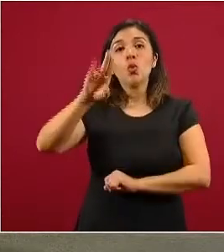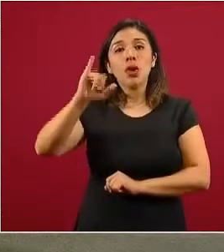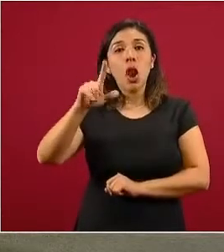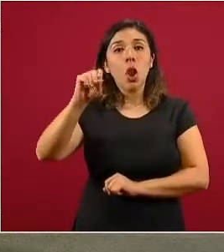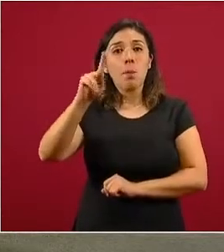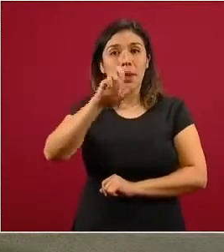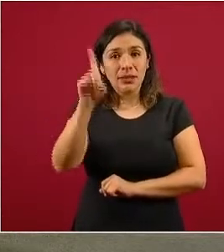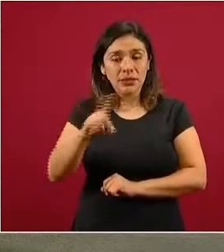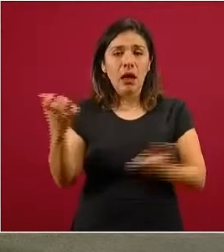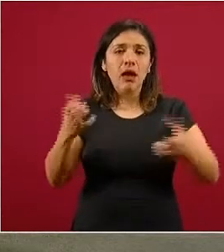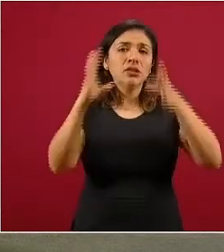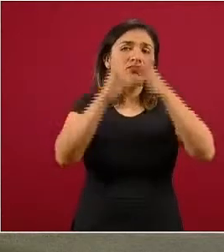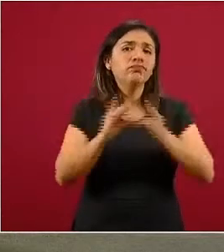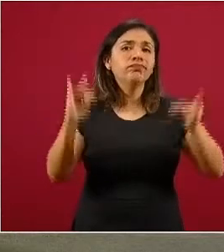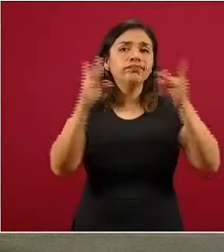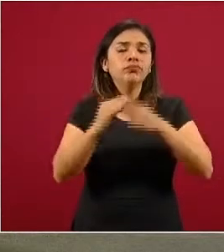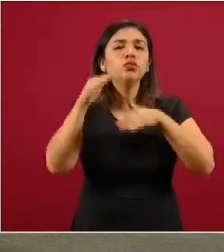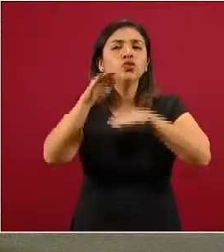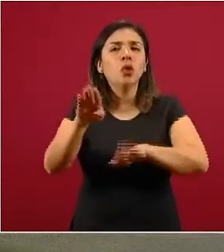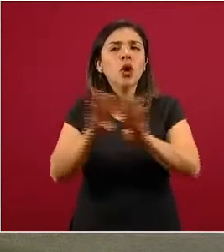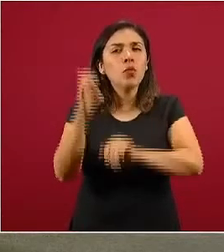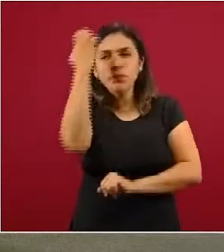están disponibles. Esto quiere decir que hay